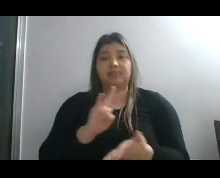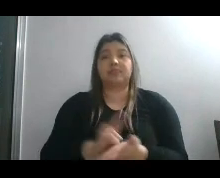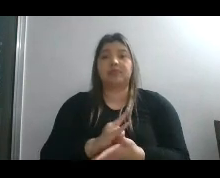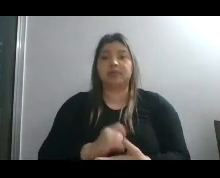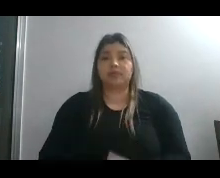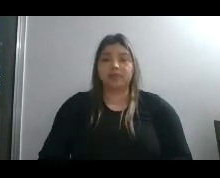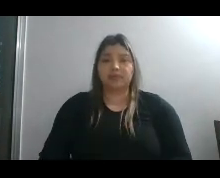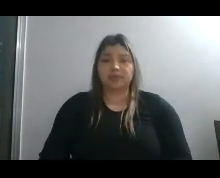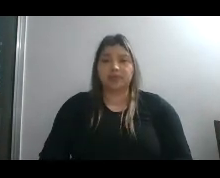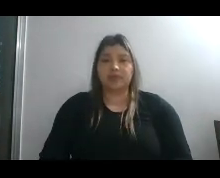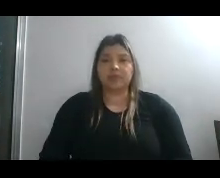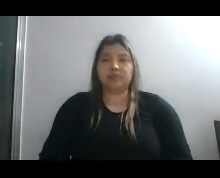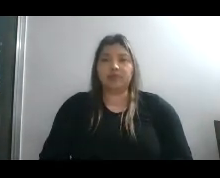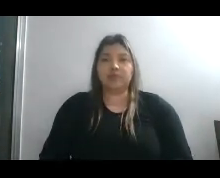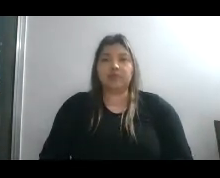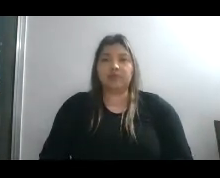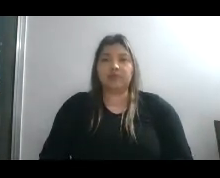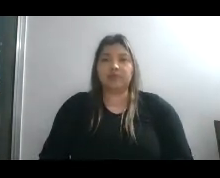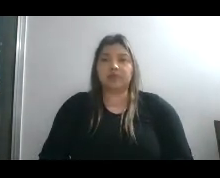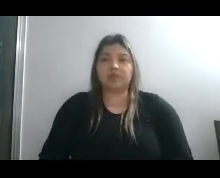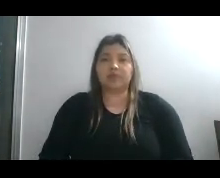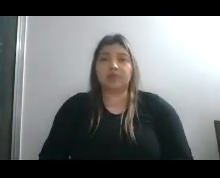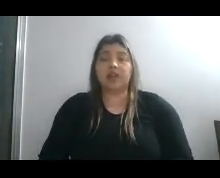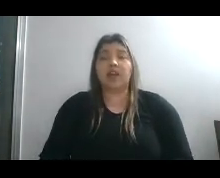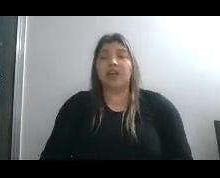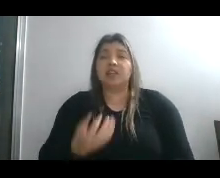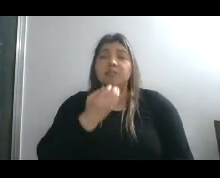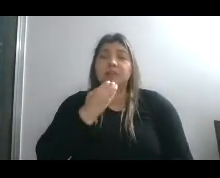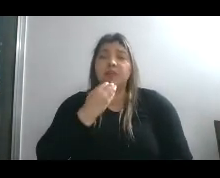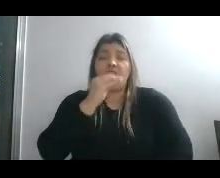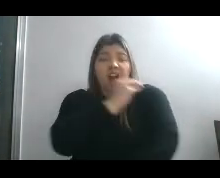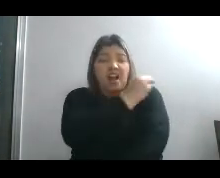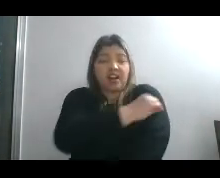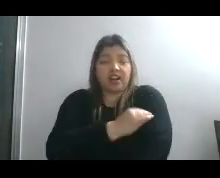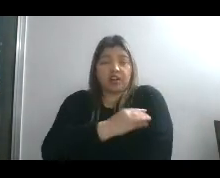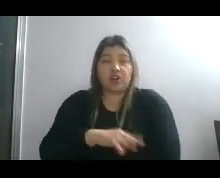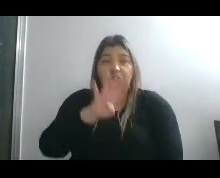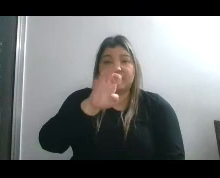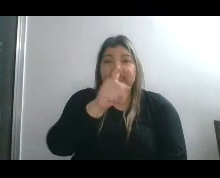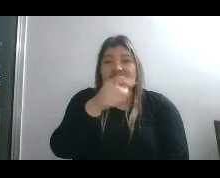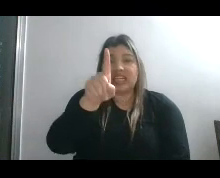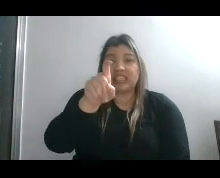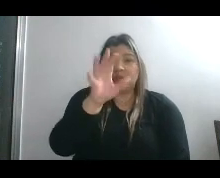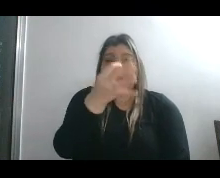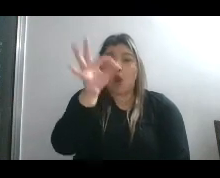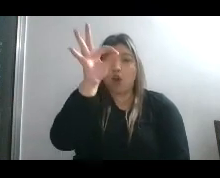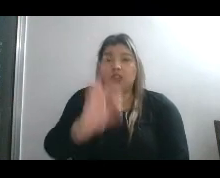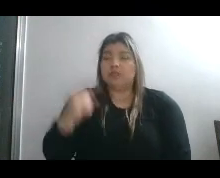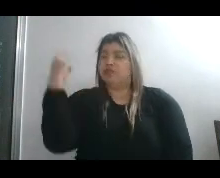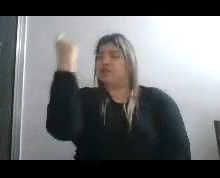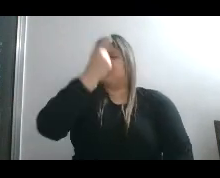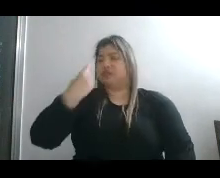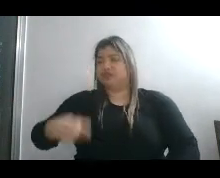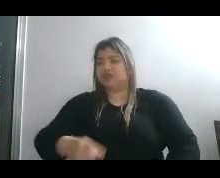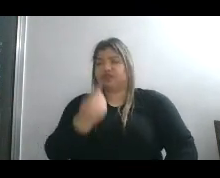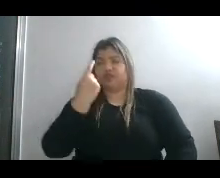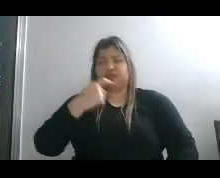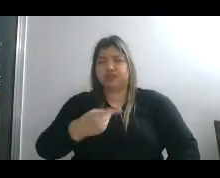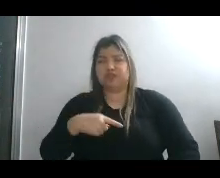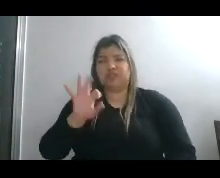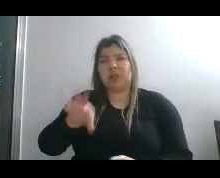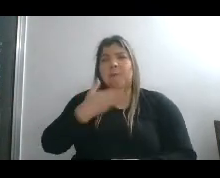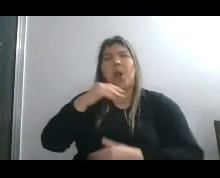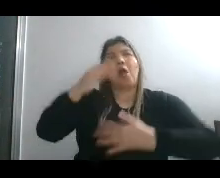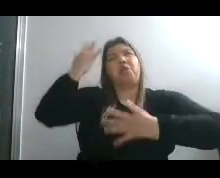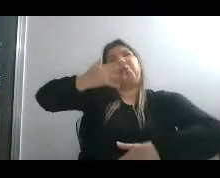La aspersión del alcohol al 96% en todo el cuerpo es recomendable y puede reemplazar el baño. No, rotundamente no,